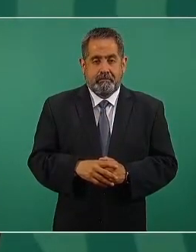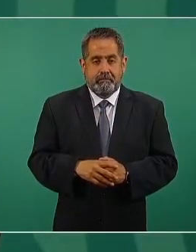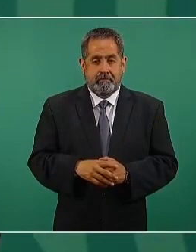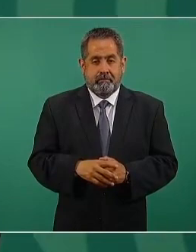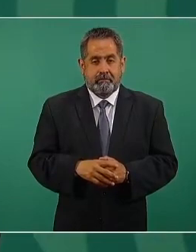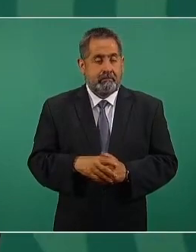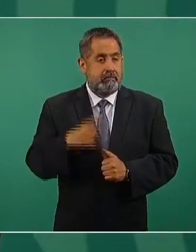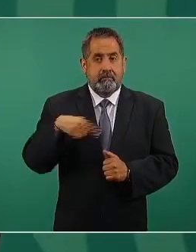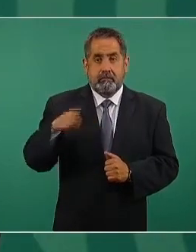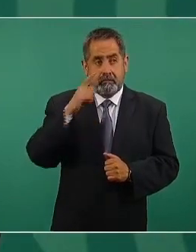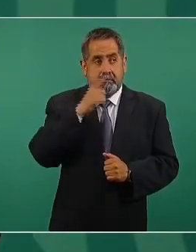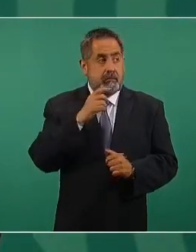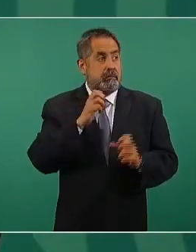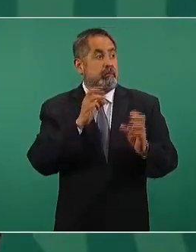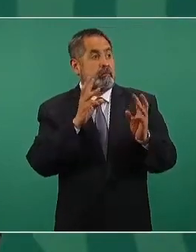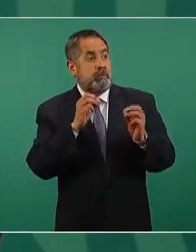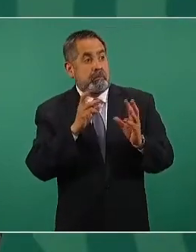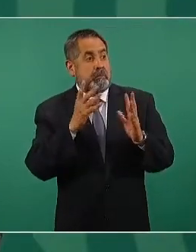aplaudidos.